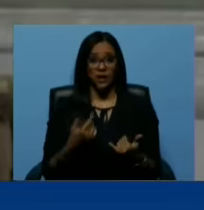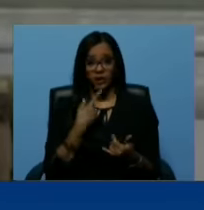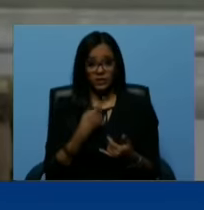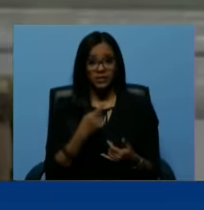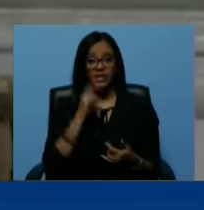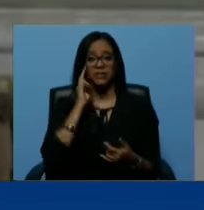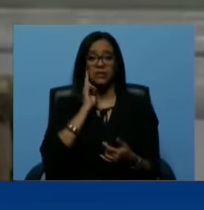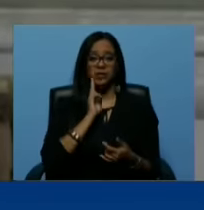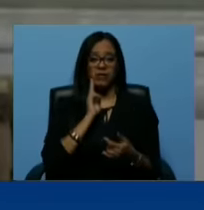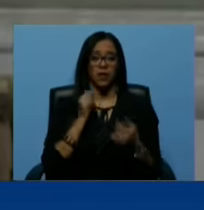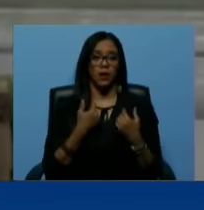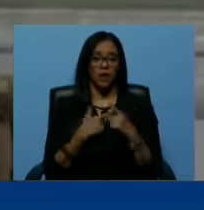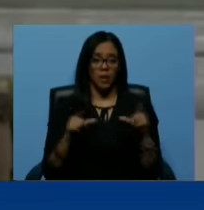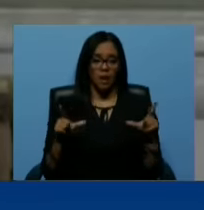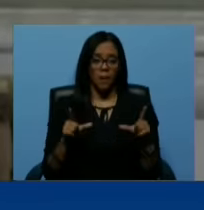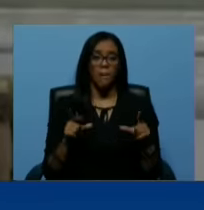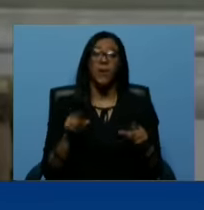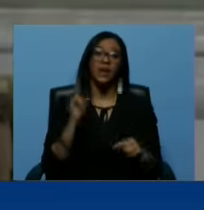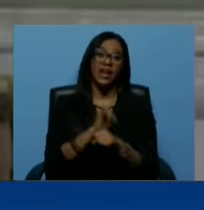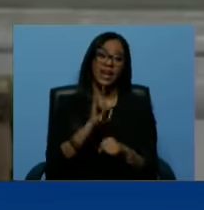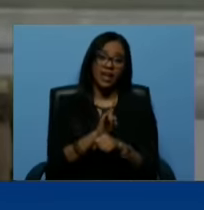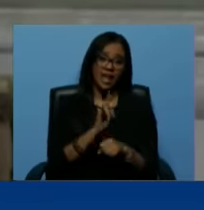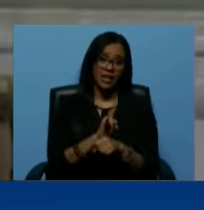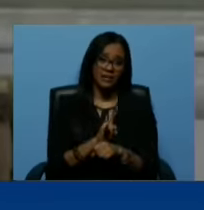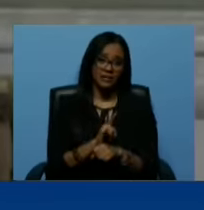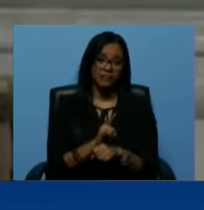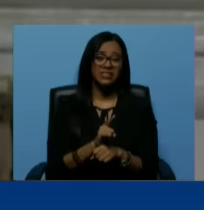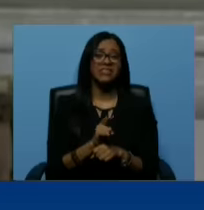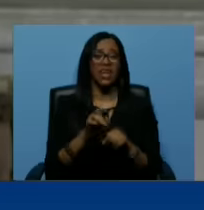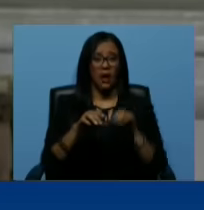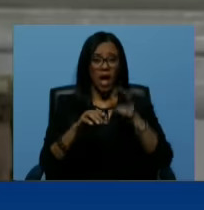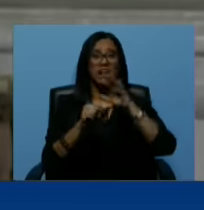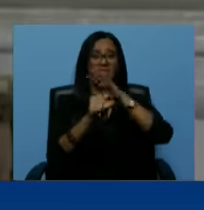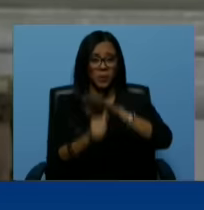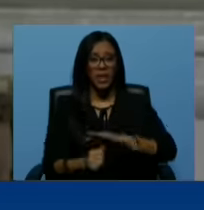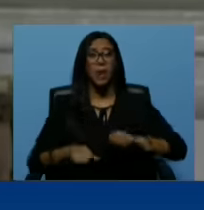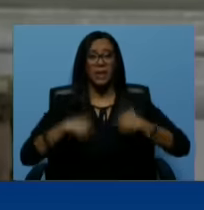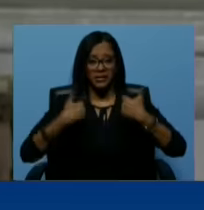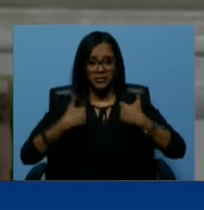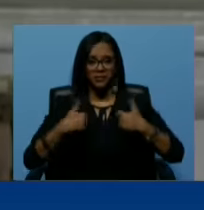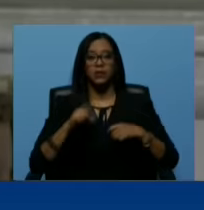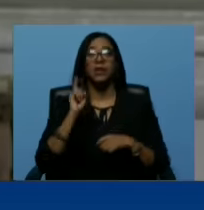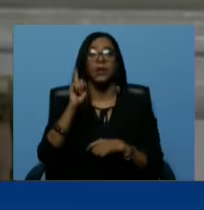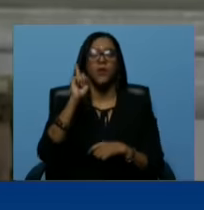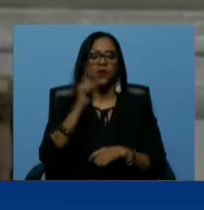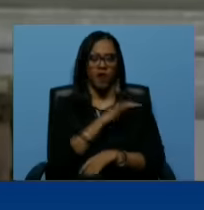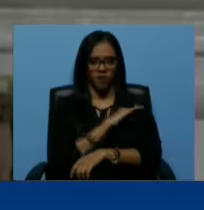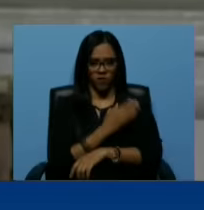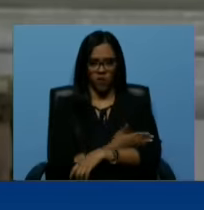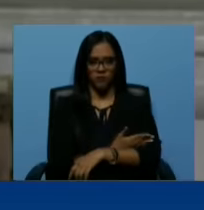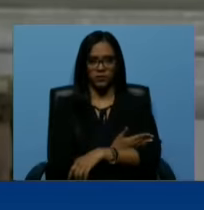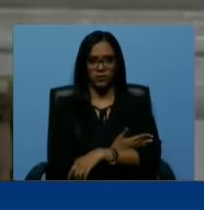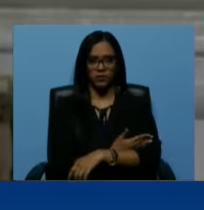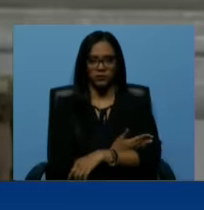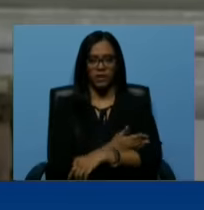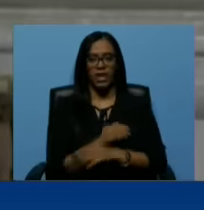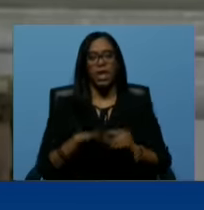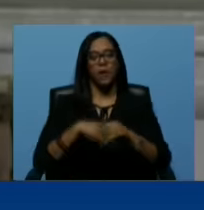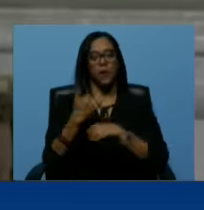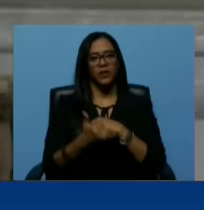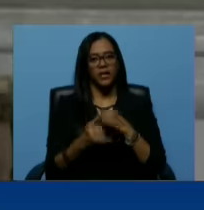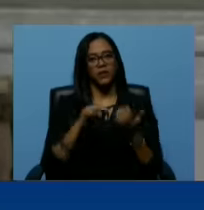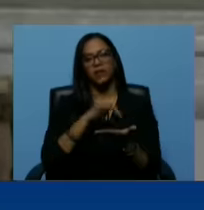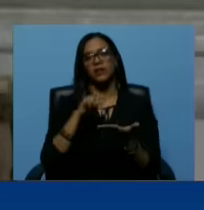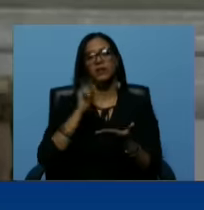Libertador, por el engaño se nos ha dominado más que por la fuerza. El proyecto nacional Simón Bolívar debe romper